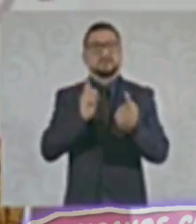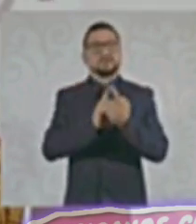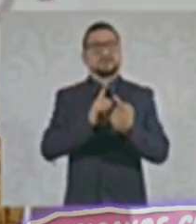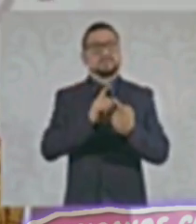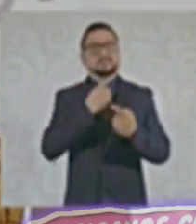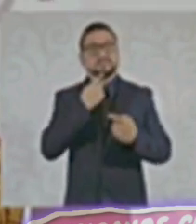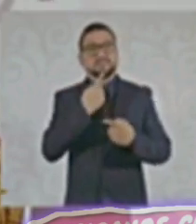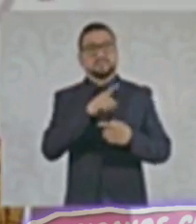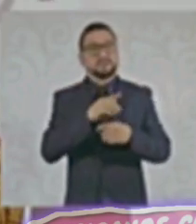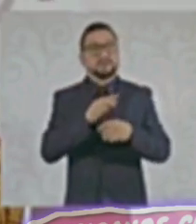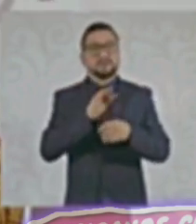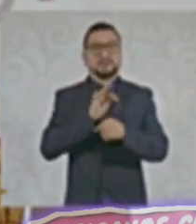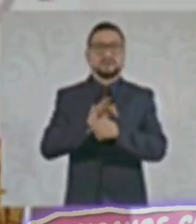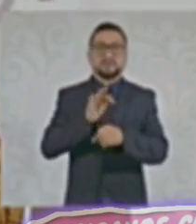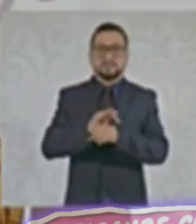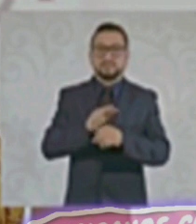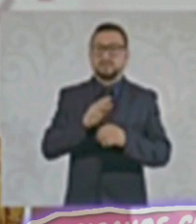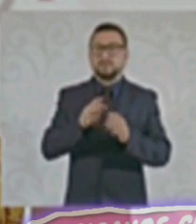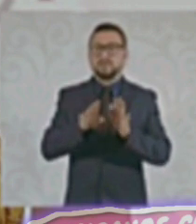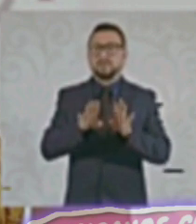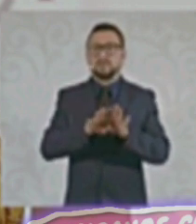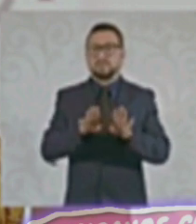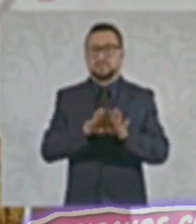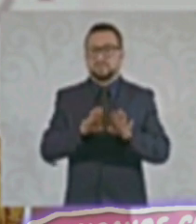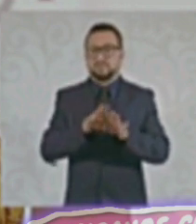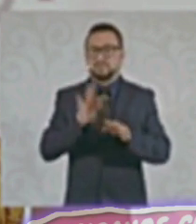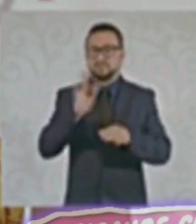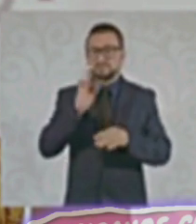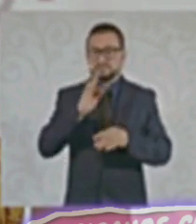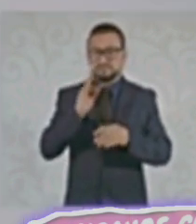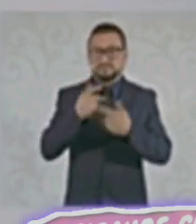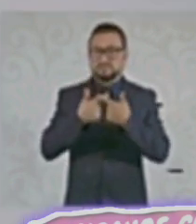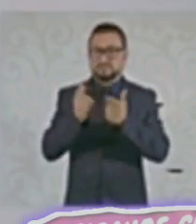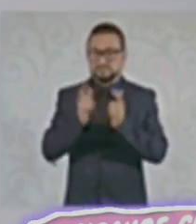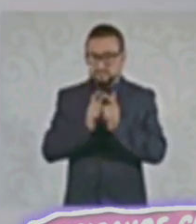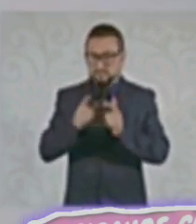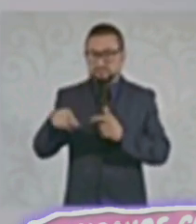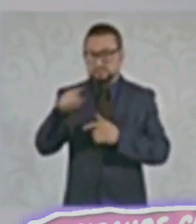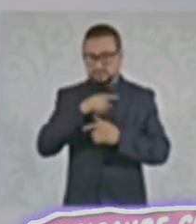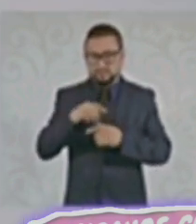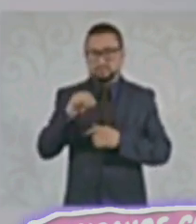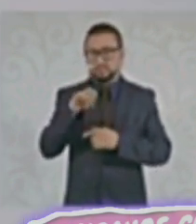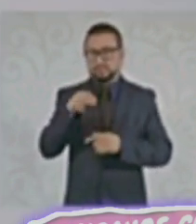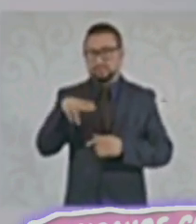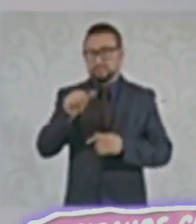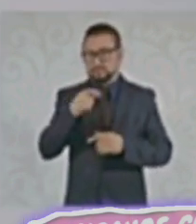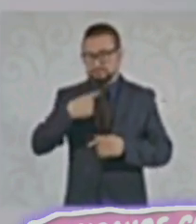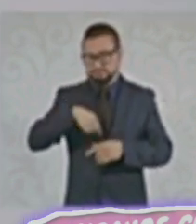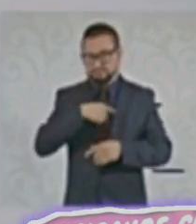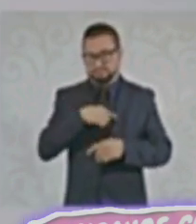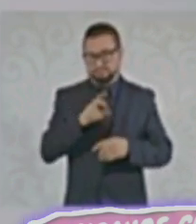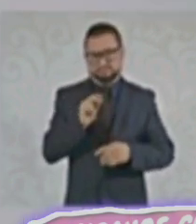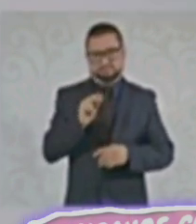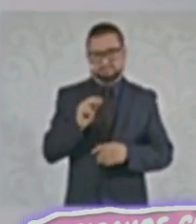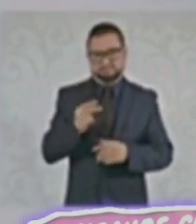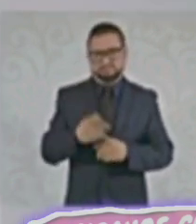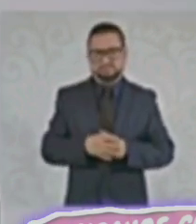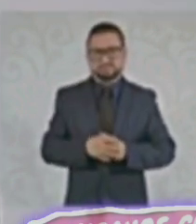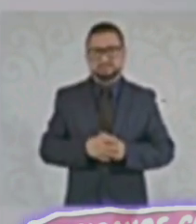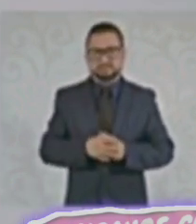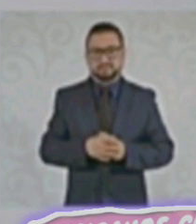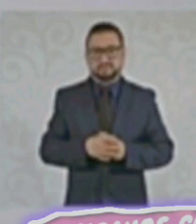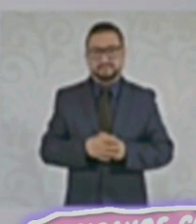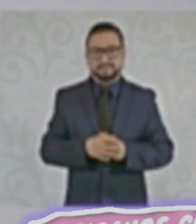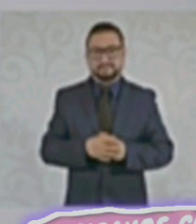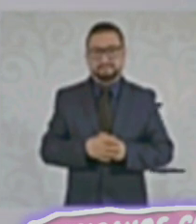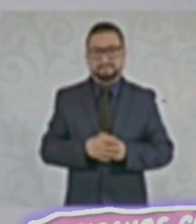esta reforma o que digan que es de el movimiento del que provenimos nosotros.